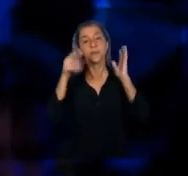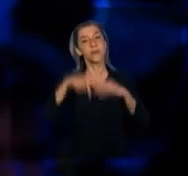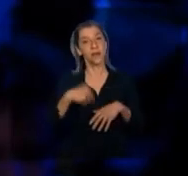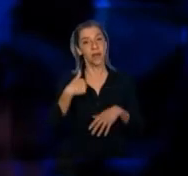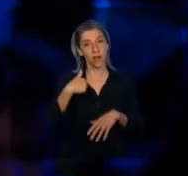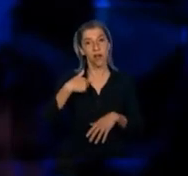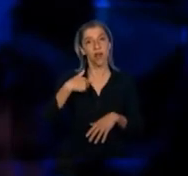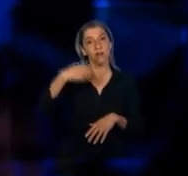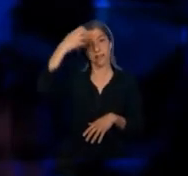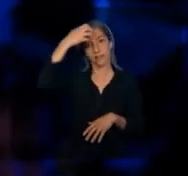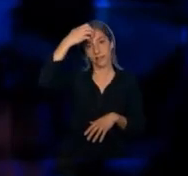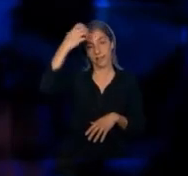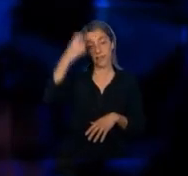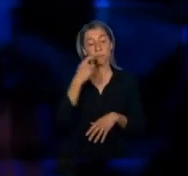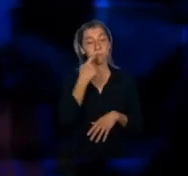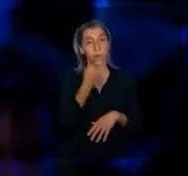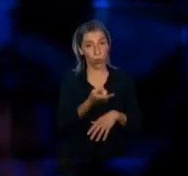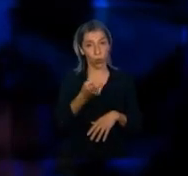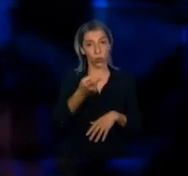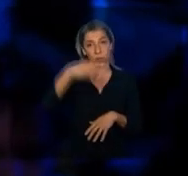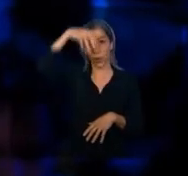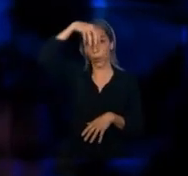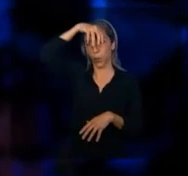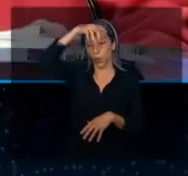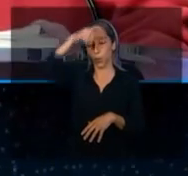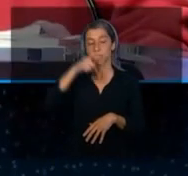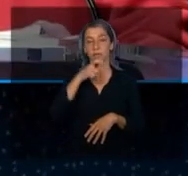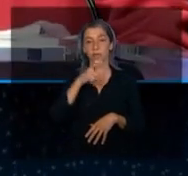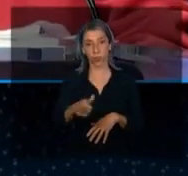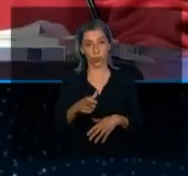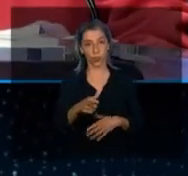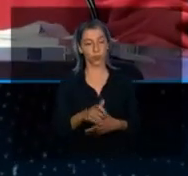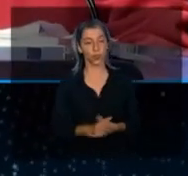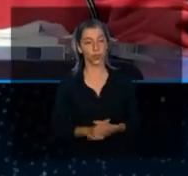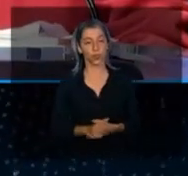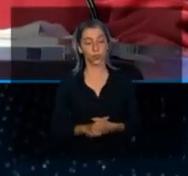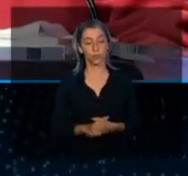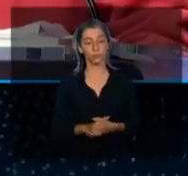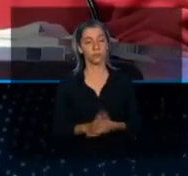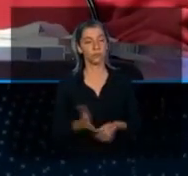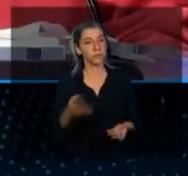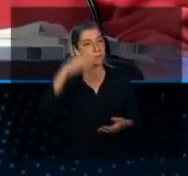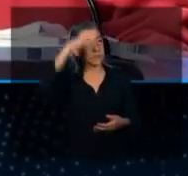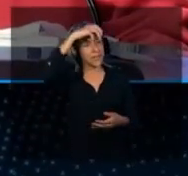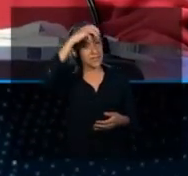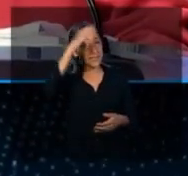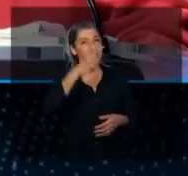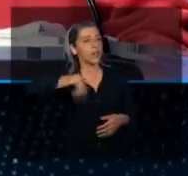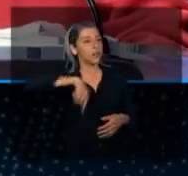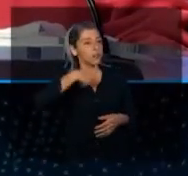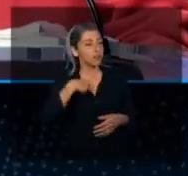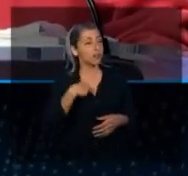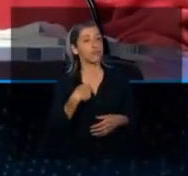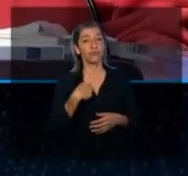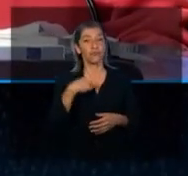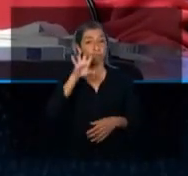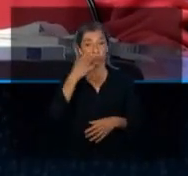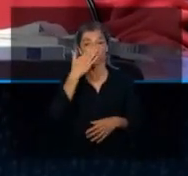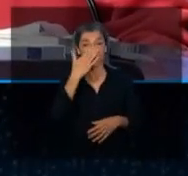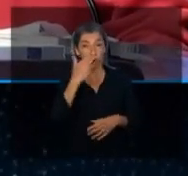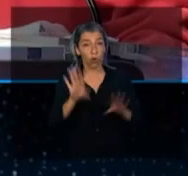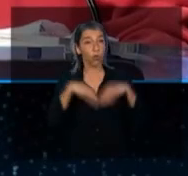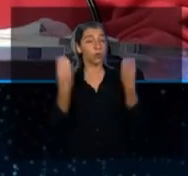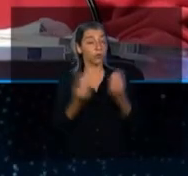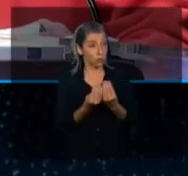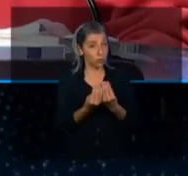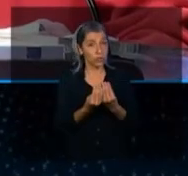la pregunta y Patricia bu responda Patricia nosotros en Córdoba hicimos en dos años 3100